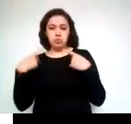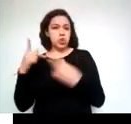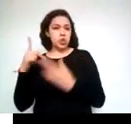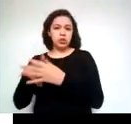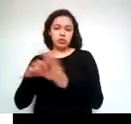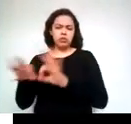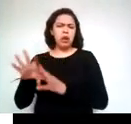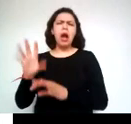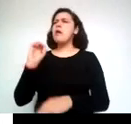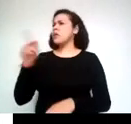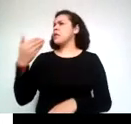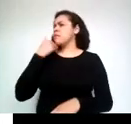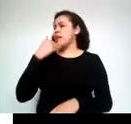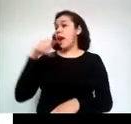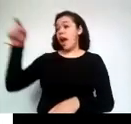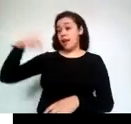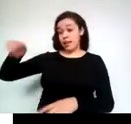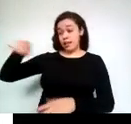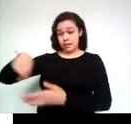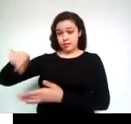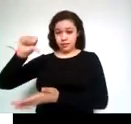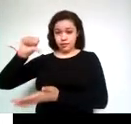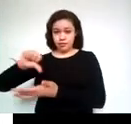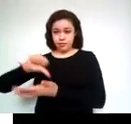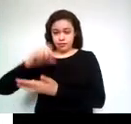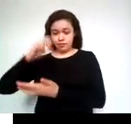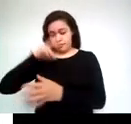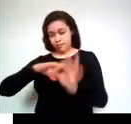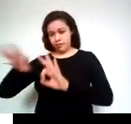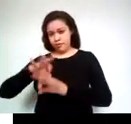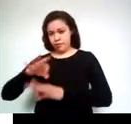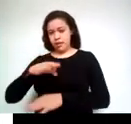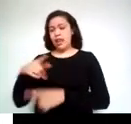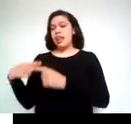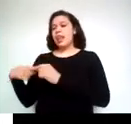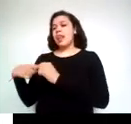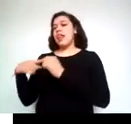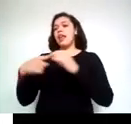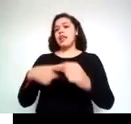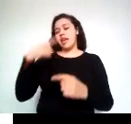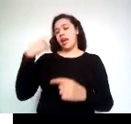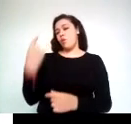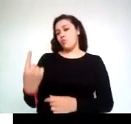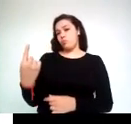okay, ese centro de trabajo en específico debo aplicarle la guía de referencia 1.